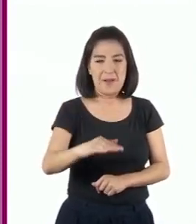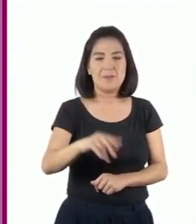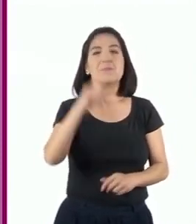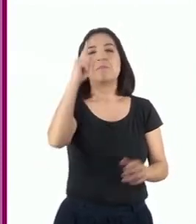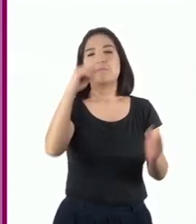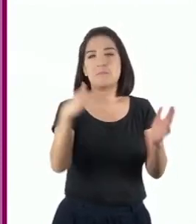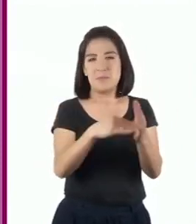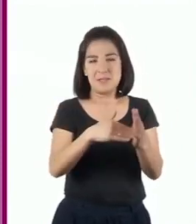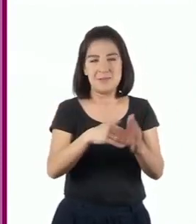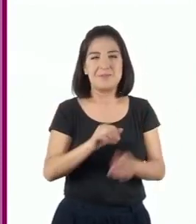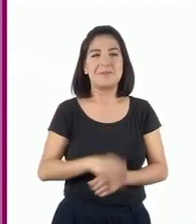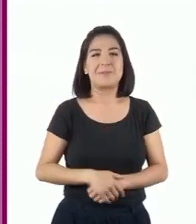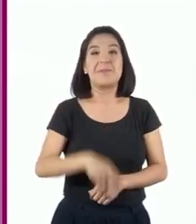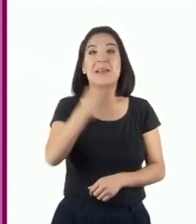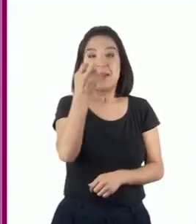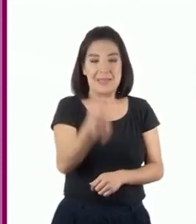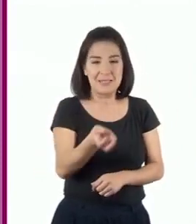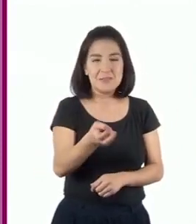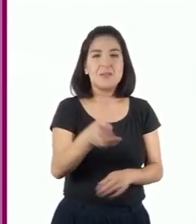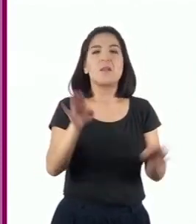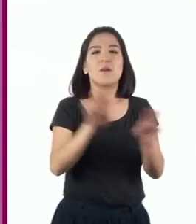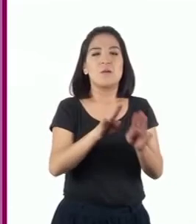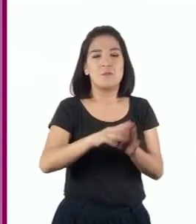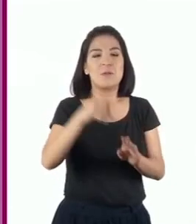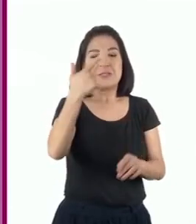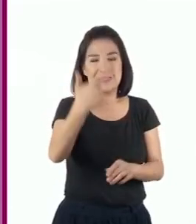1000. Así, 7